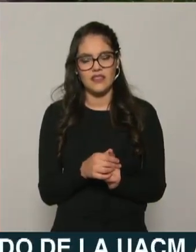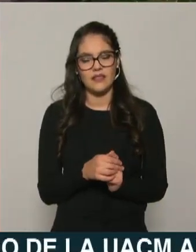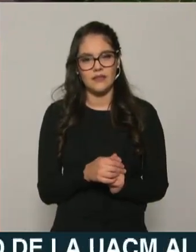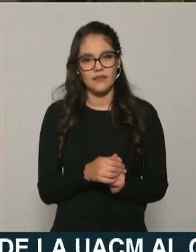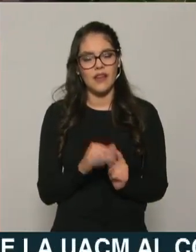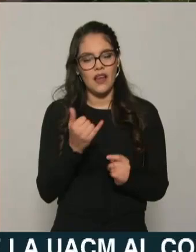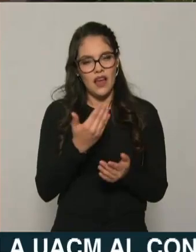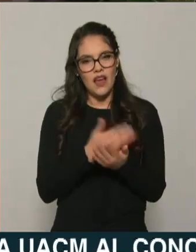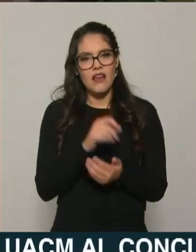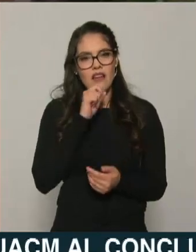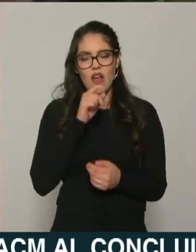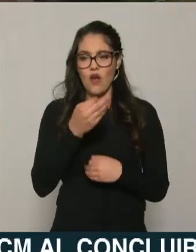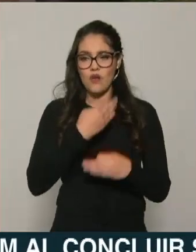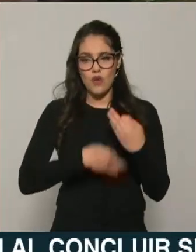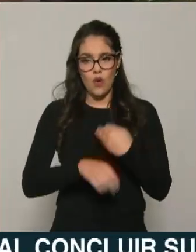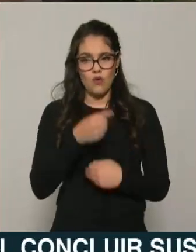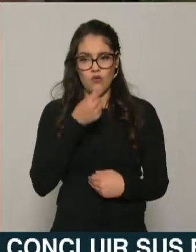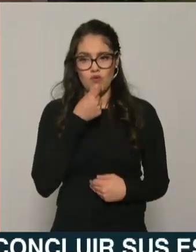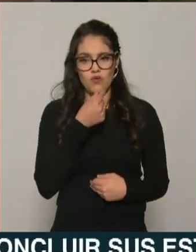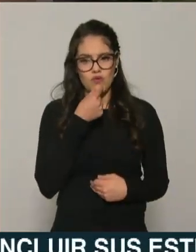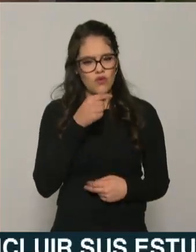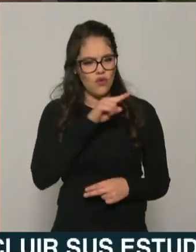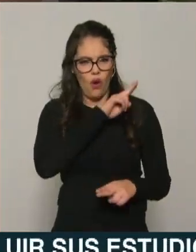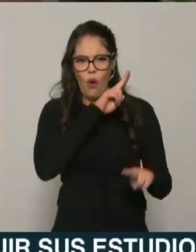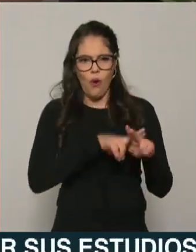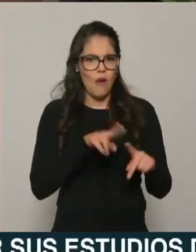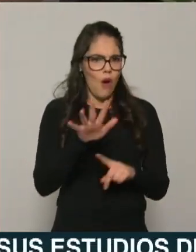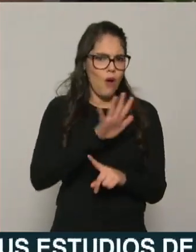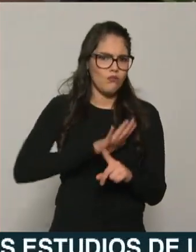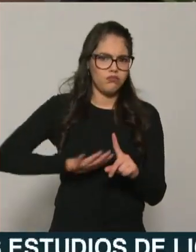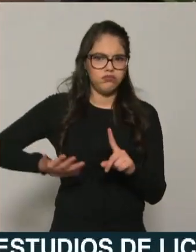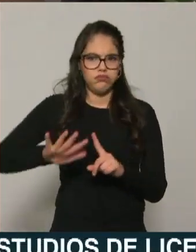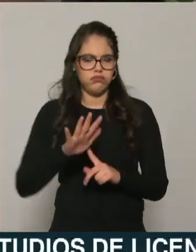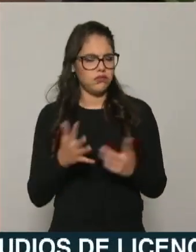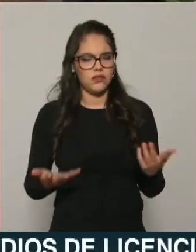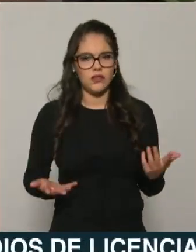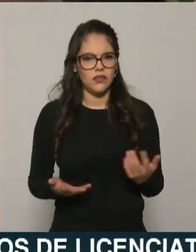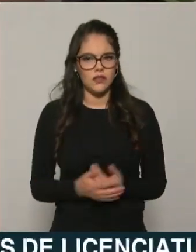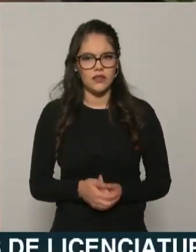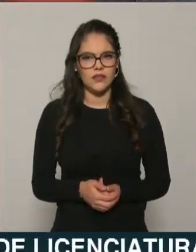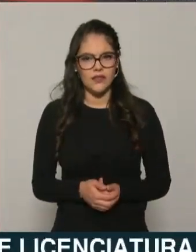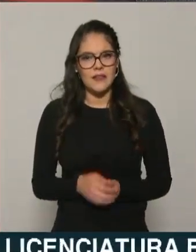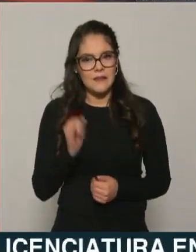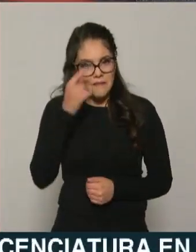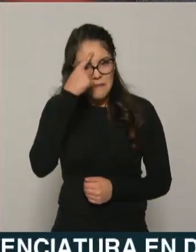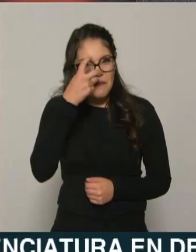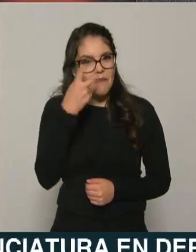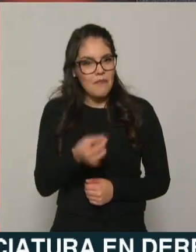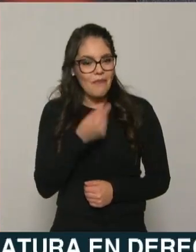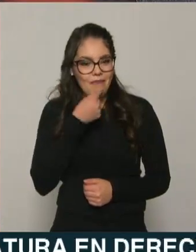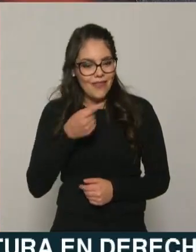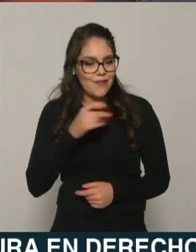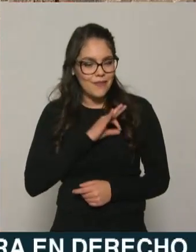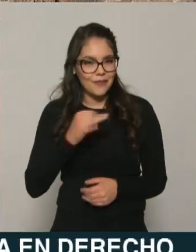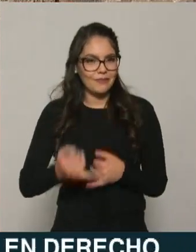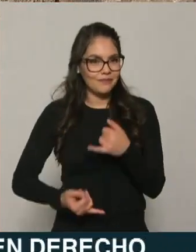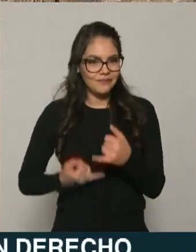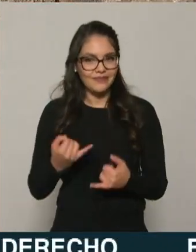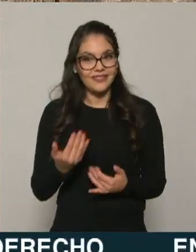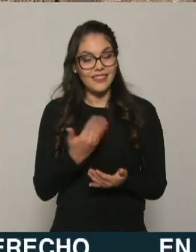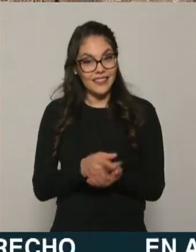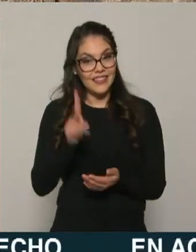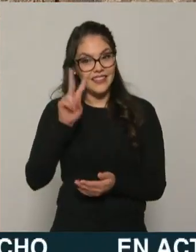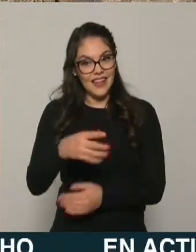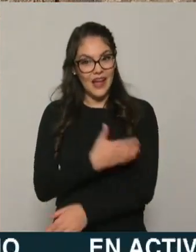a todos los niños son normales y si juegan. Claro, para eso es la niñez, ¿no? Para jugar. Que por cierto vienes muy